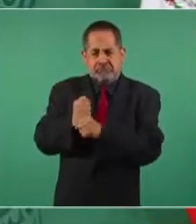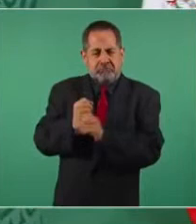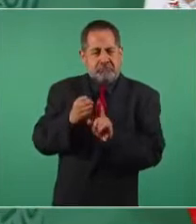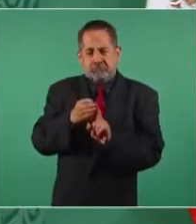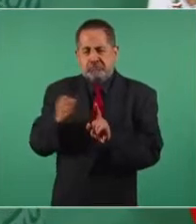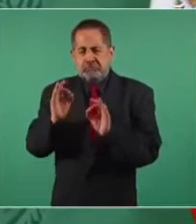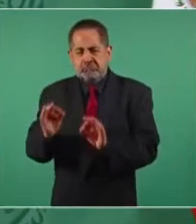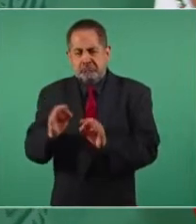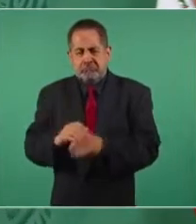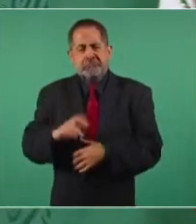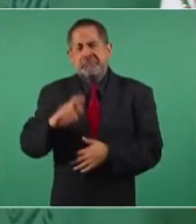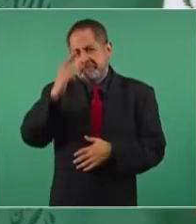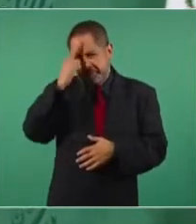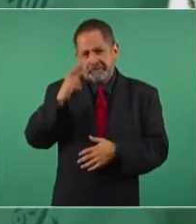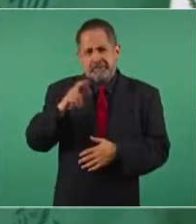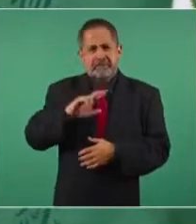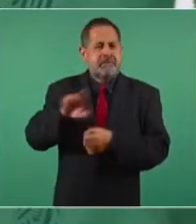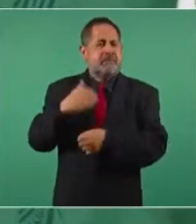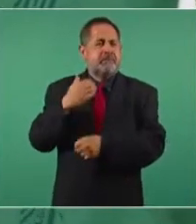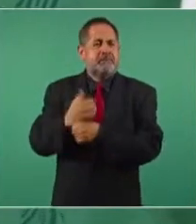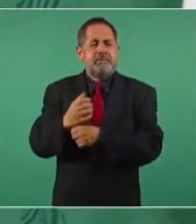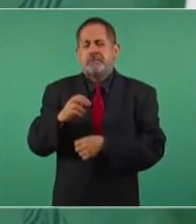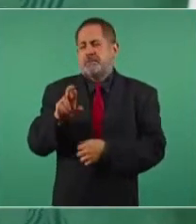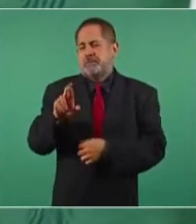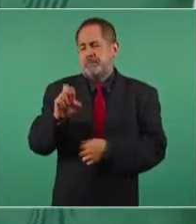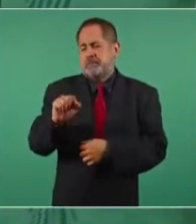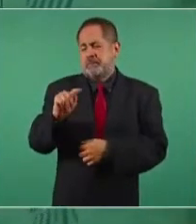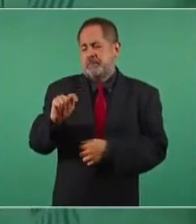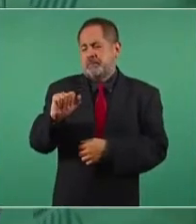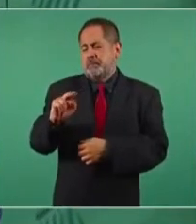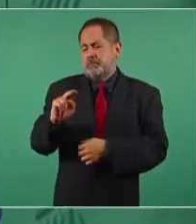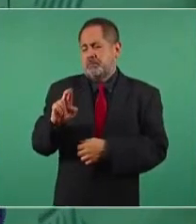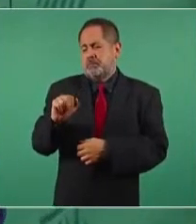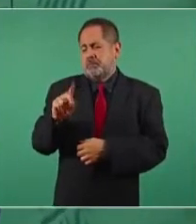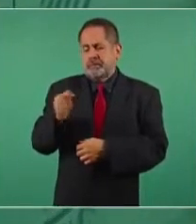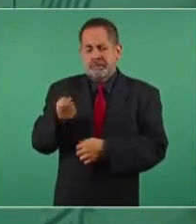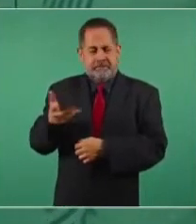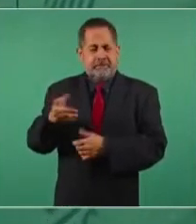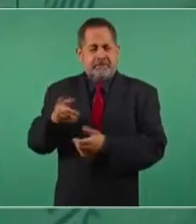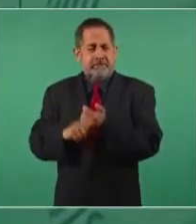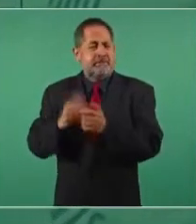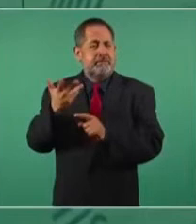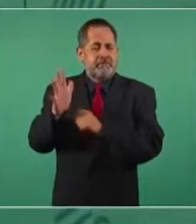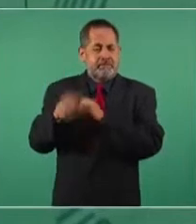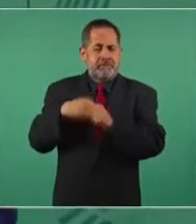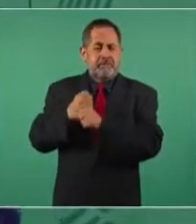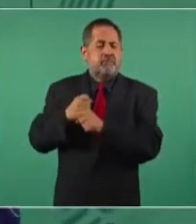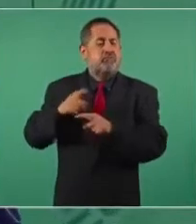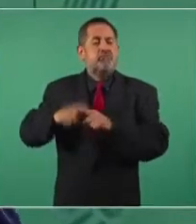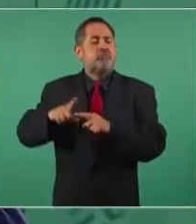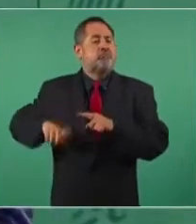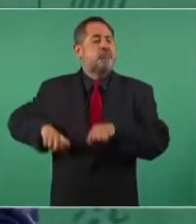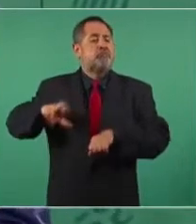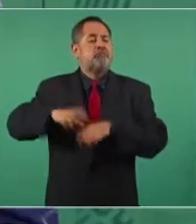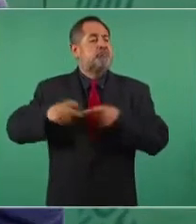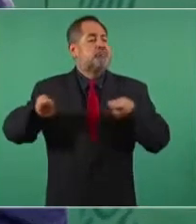la llamada república restaurada diez años en que gobernó